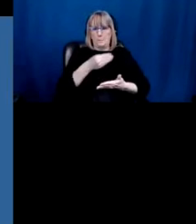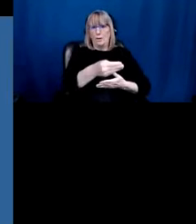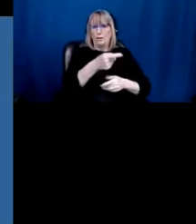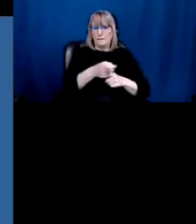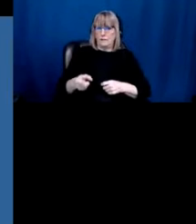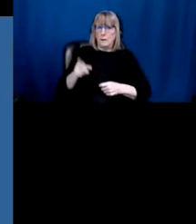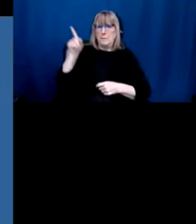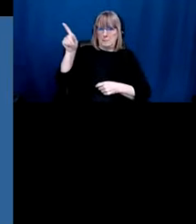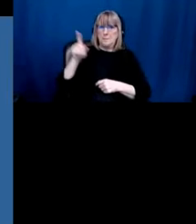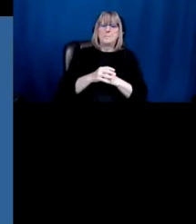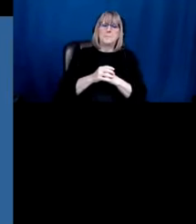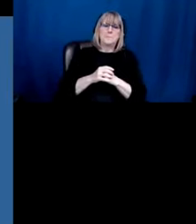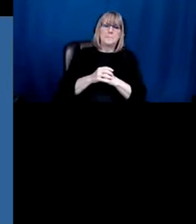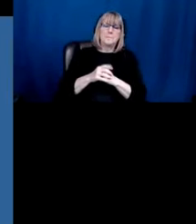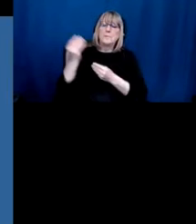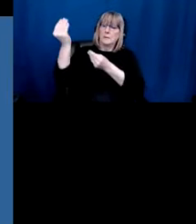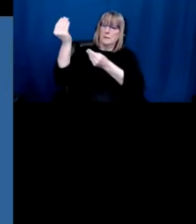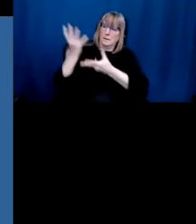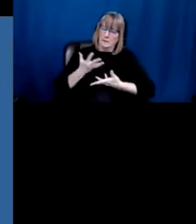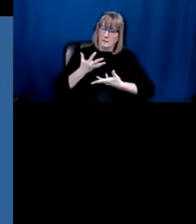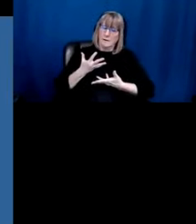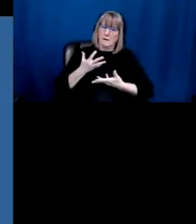mantener este edificio y lo